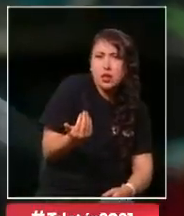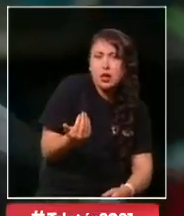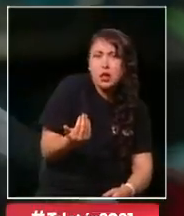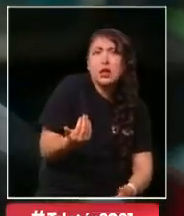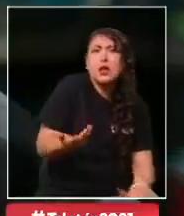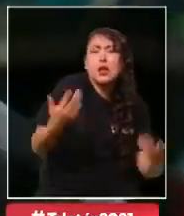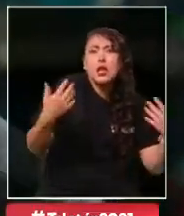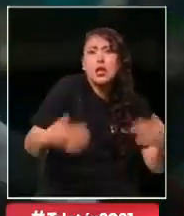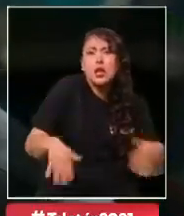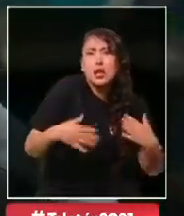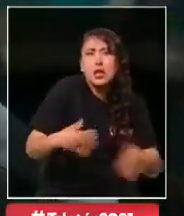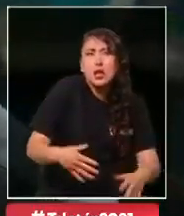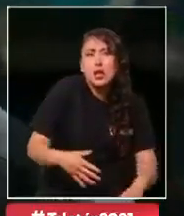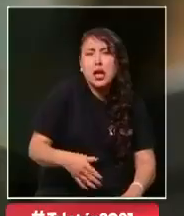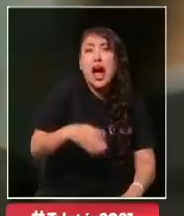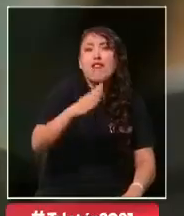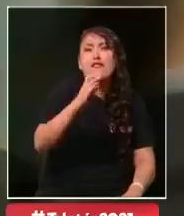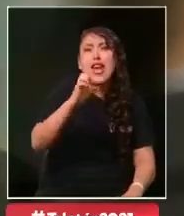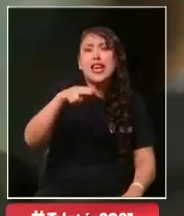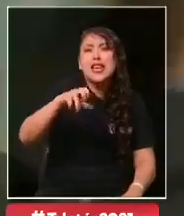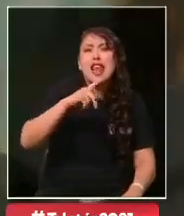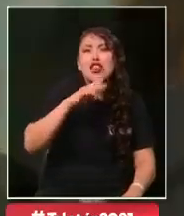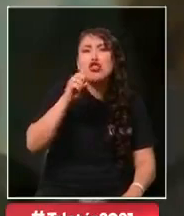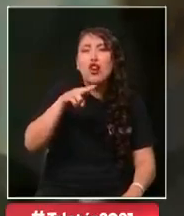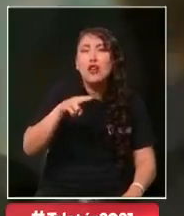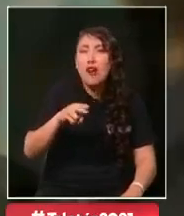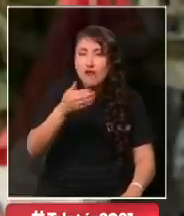¡Hazte a Ben Breveton!